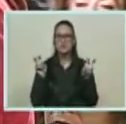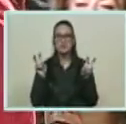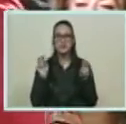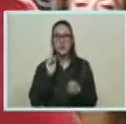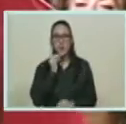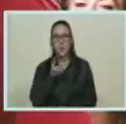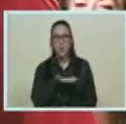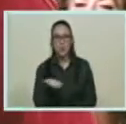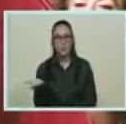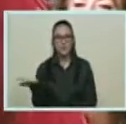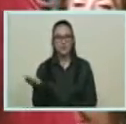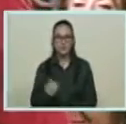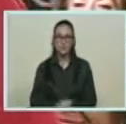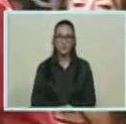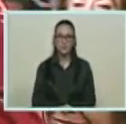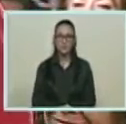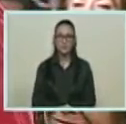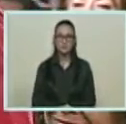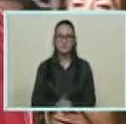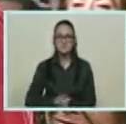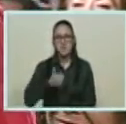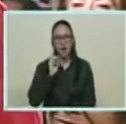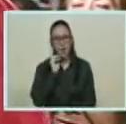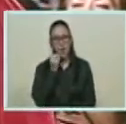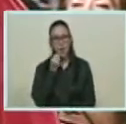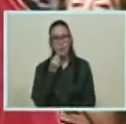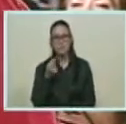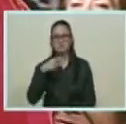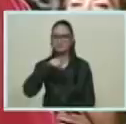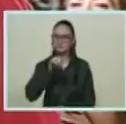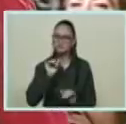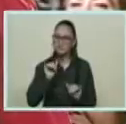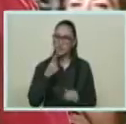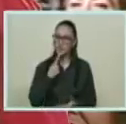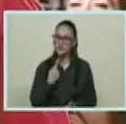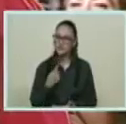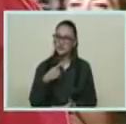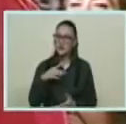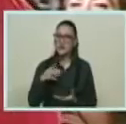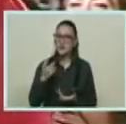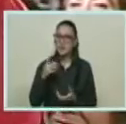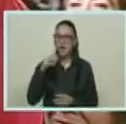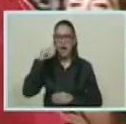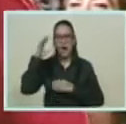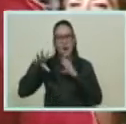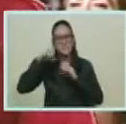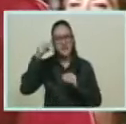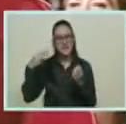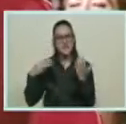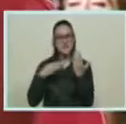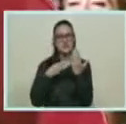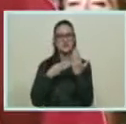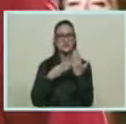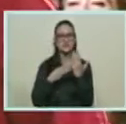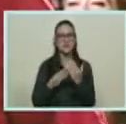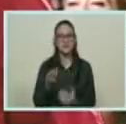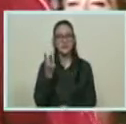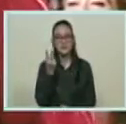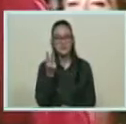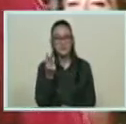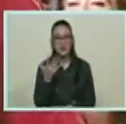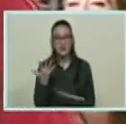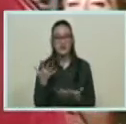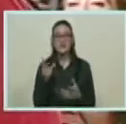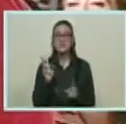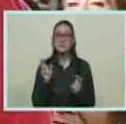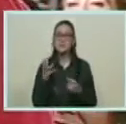con la juventud más joven, como usted lo decía, incorporados como aprendices INSE. Y la tercera línea del Chamba Juvenil tiene que ver con